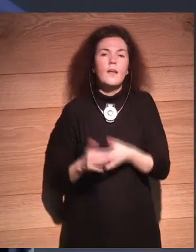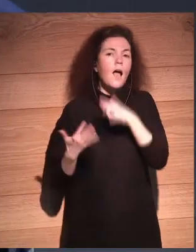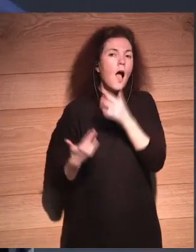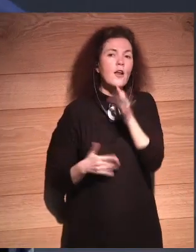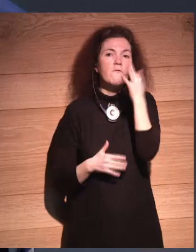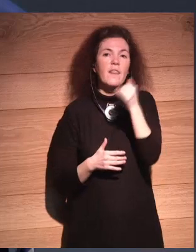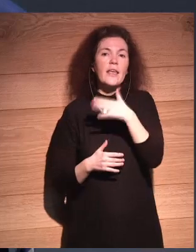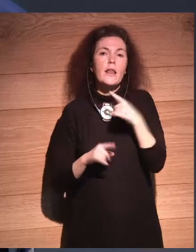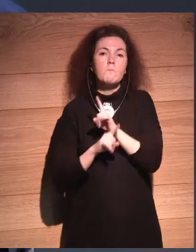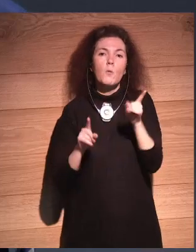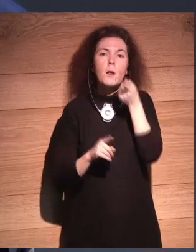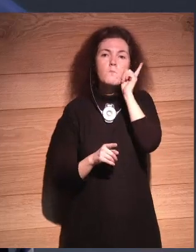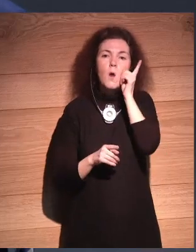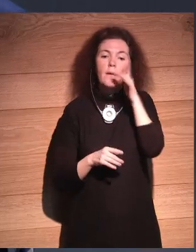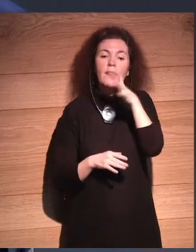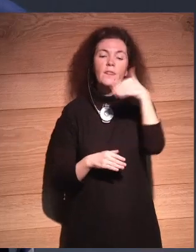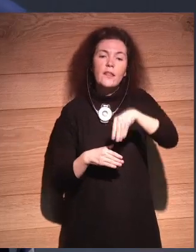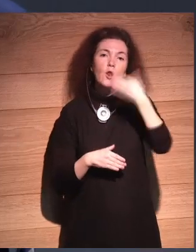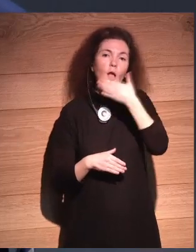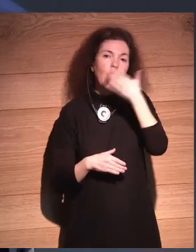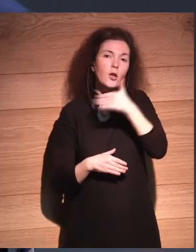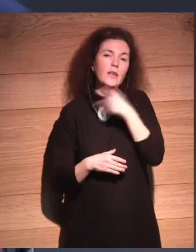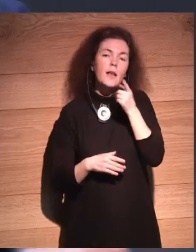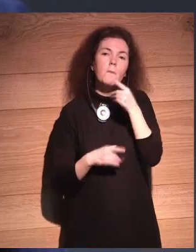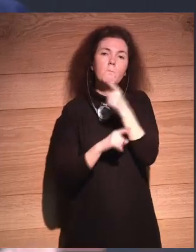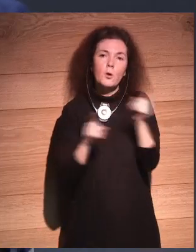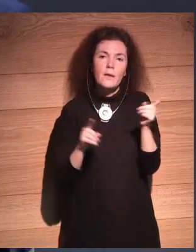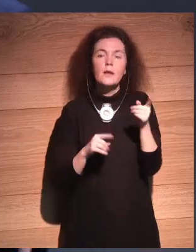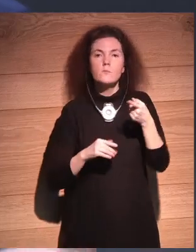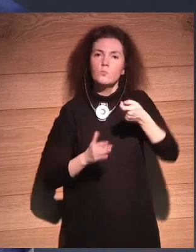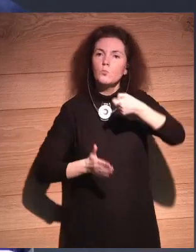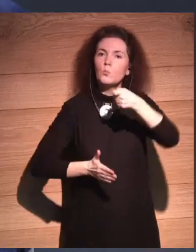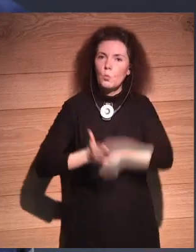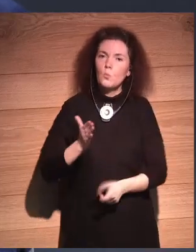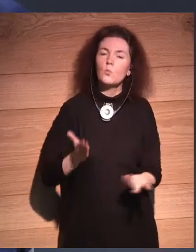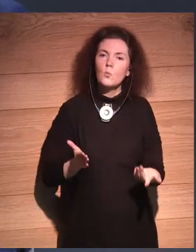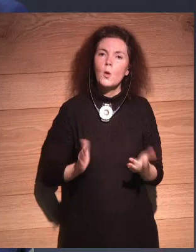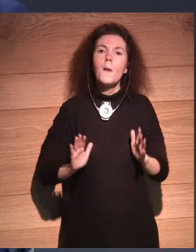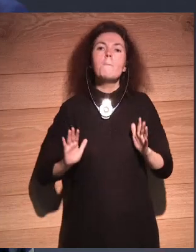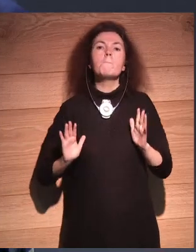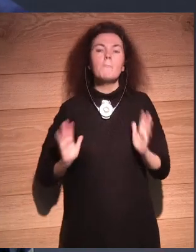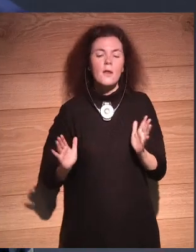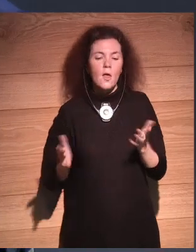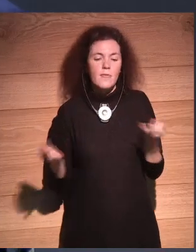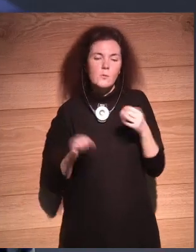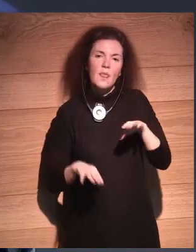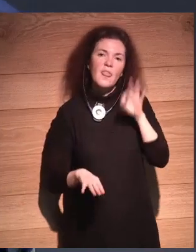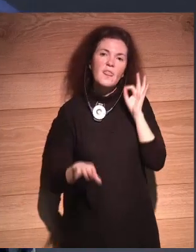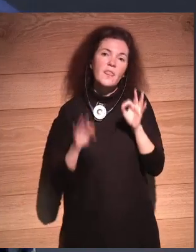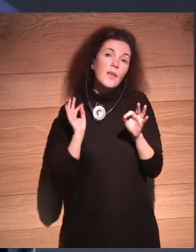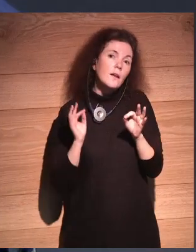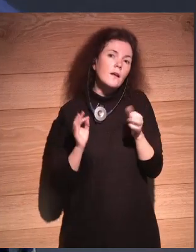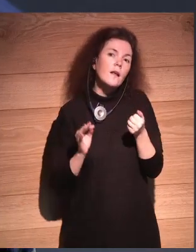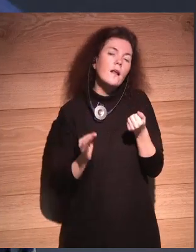ahora Francia quiere prohibir el uso de los móviles en las escuelas. Es algo muy drástico, pero tenemos que decidir a